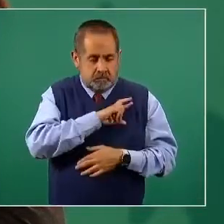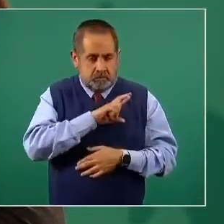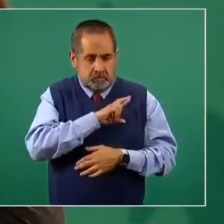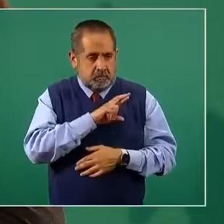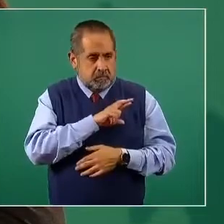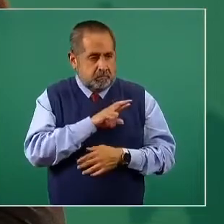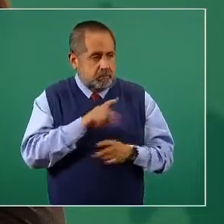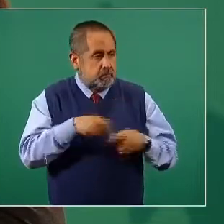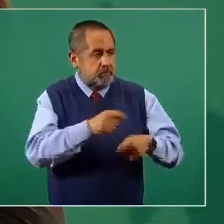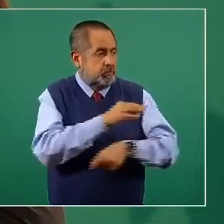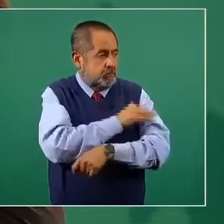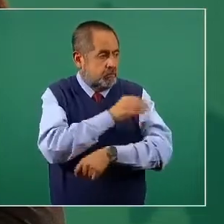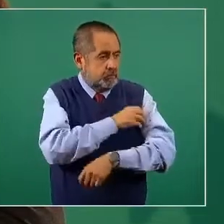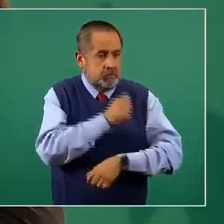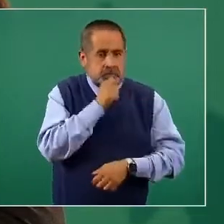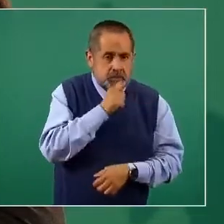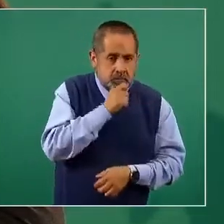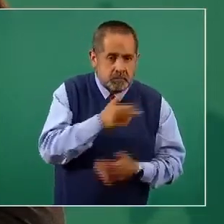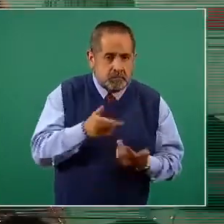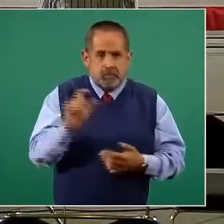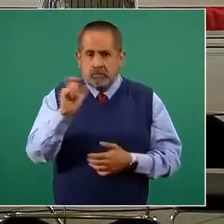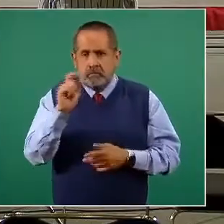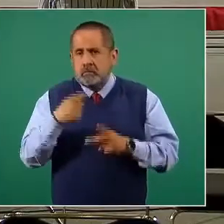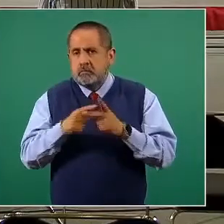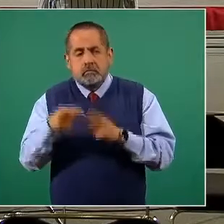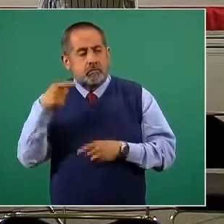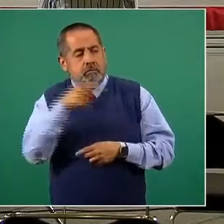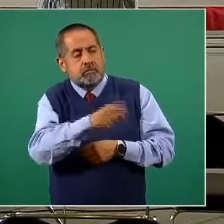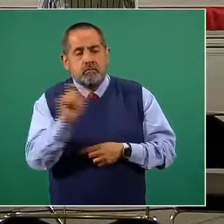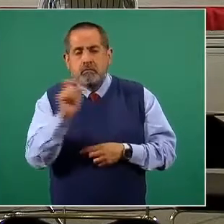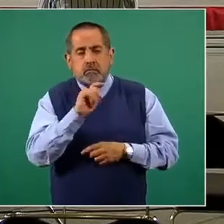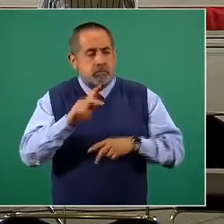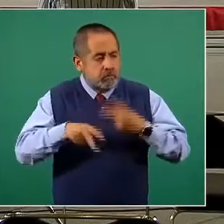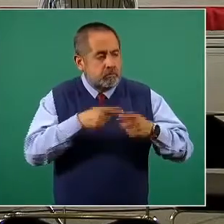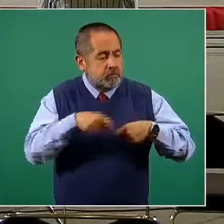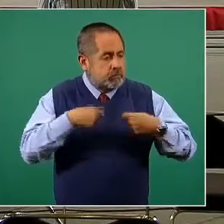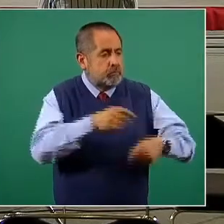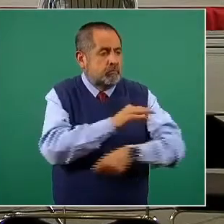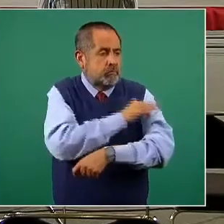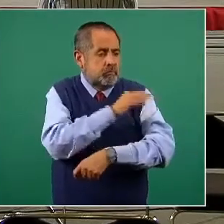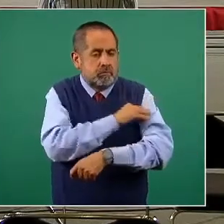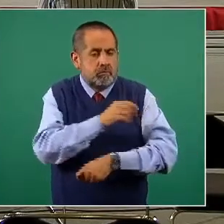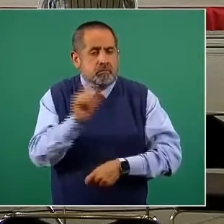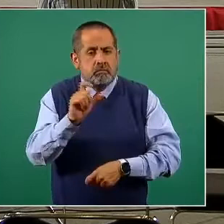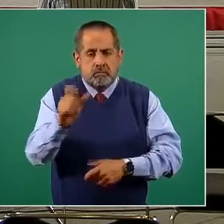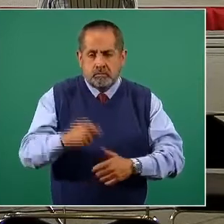este personal será tomado en cuenta y a partir de qué fecha para que se le realice la vacunación.